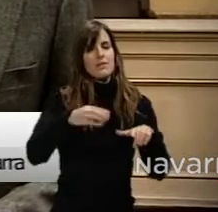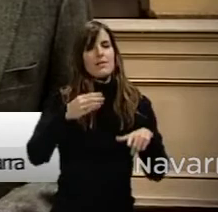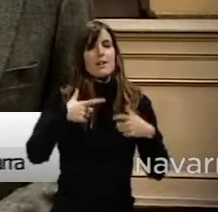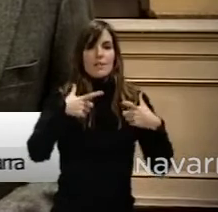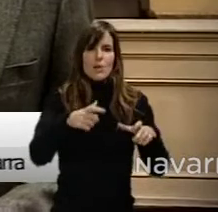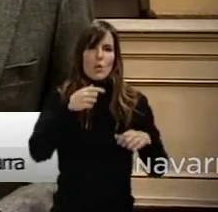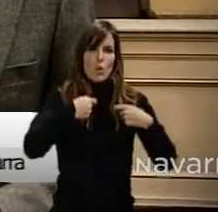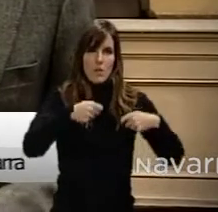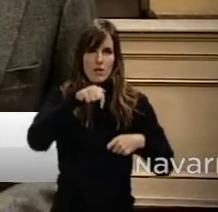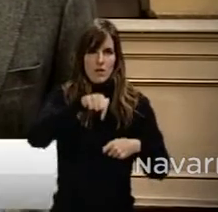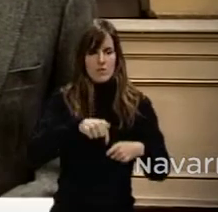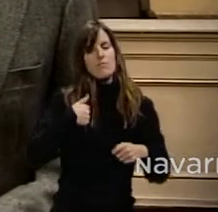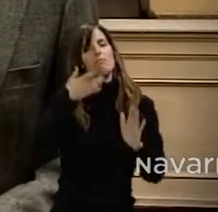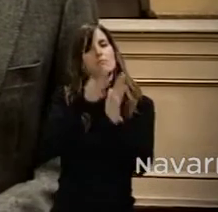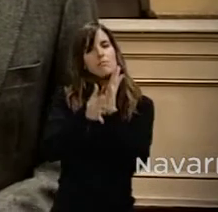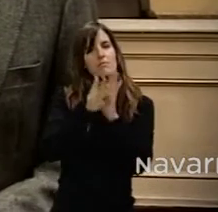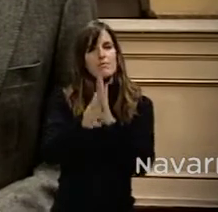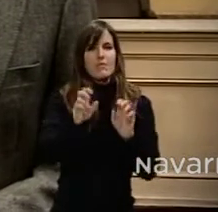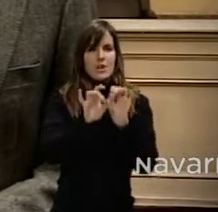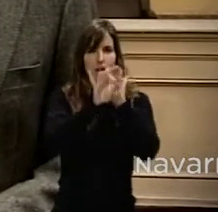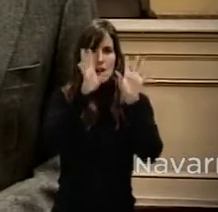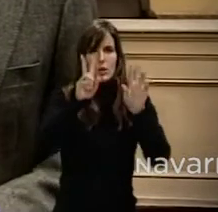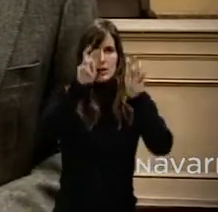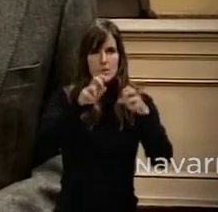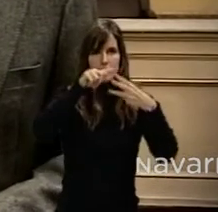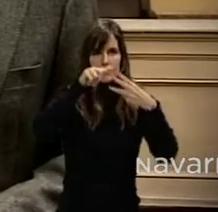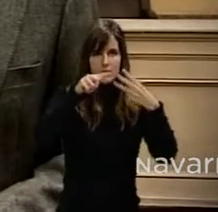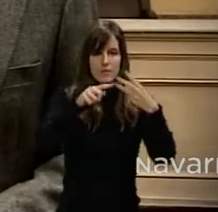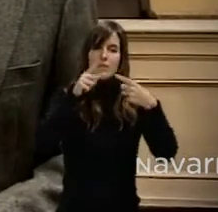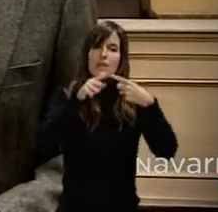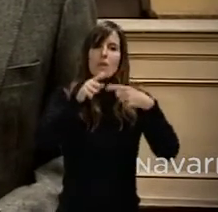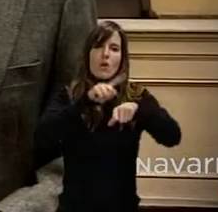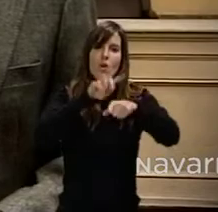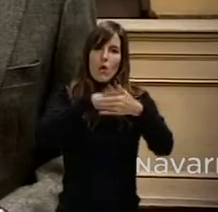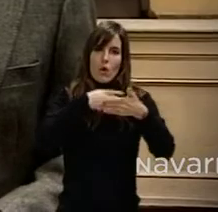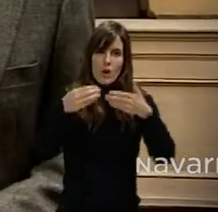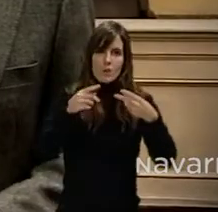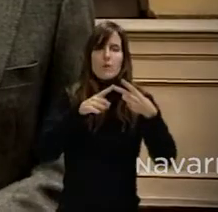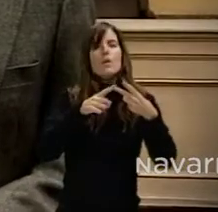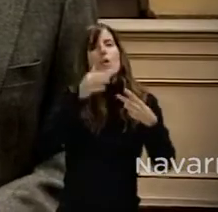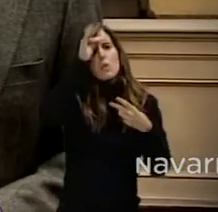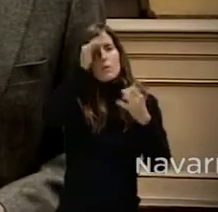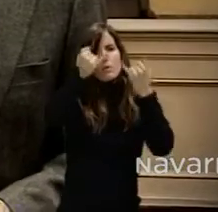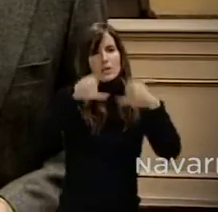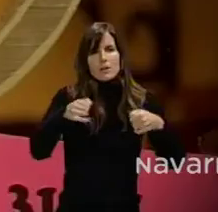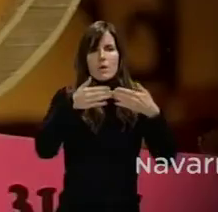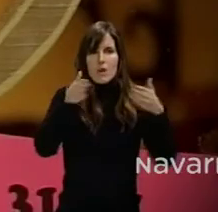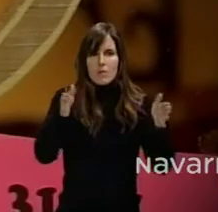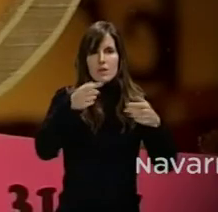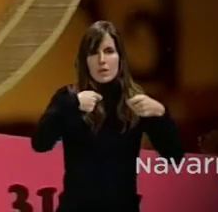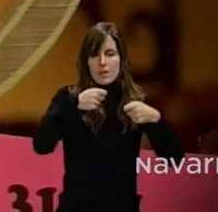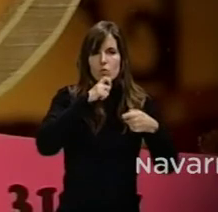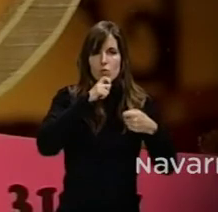comercio. Bueno, pues hoy vamos a hablar de tres temas. De horarios, de apertura de domingos y festivos y de rebajas.